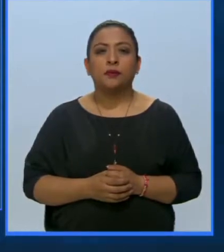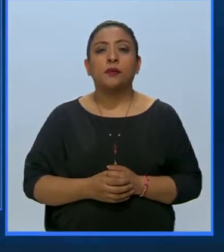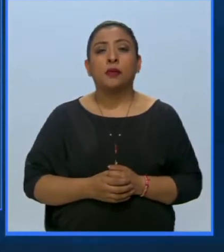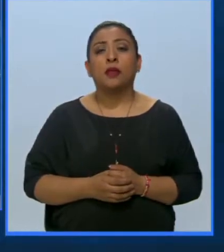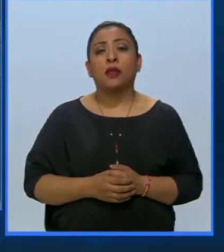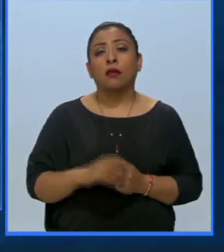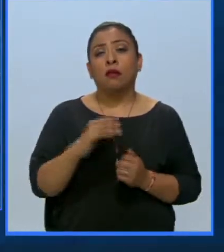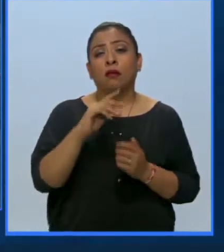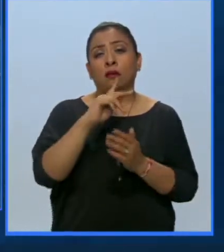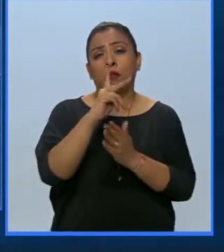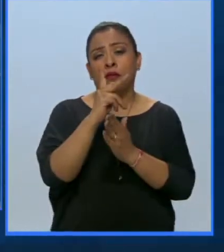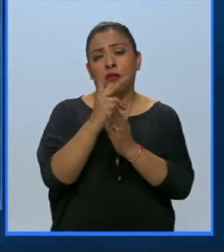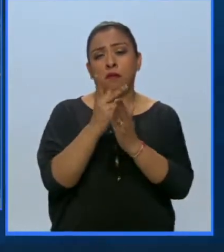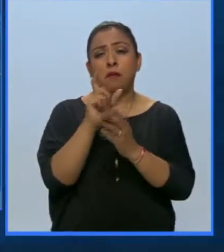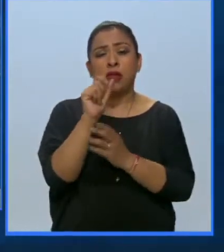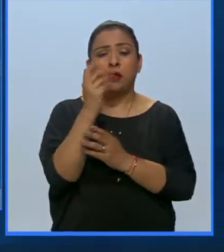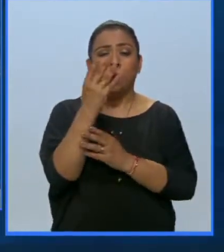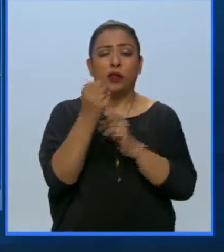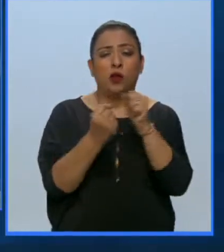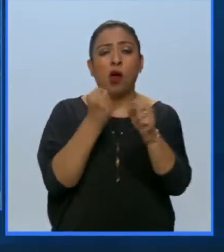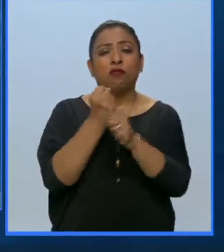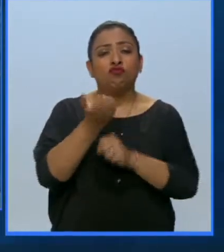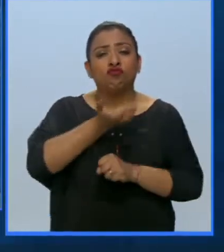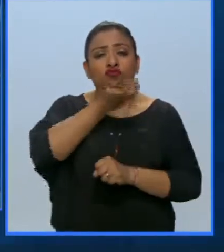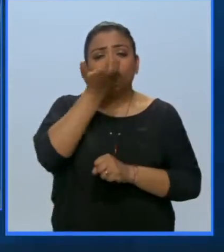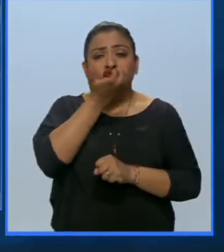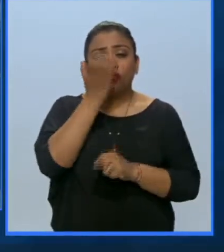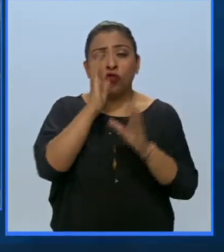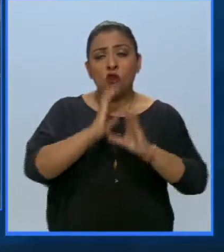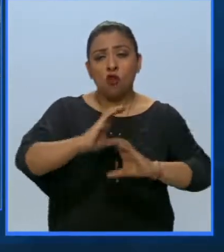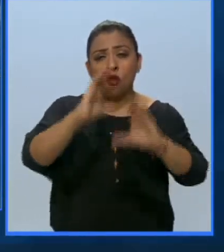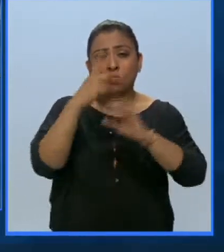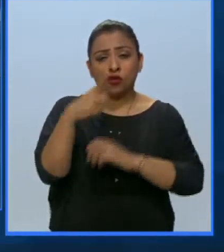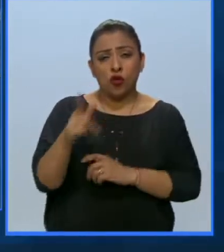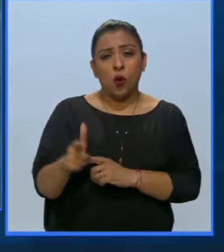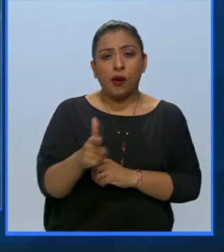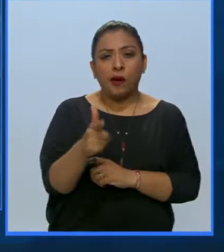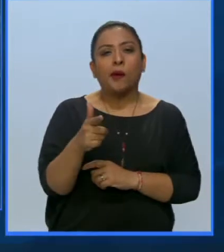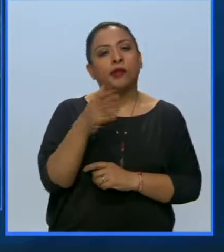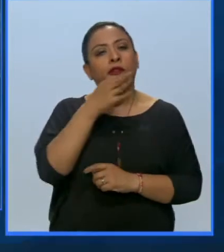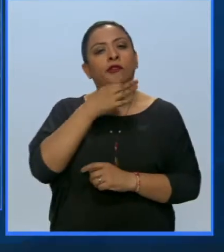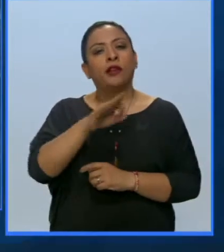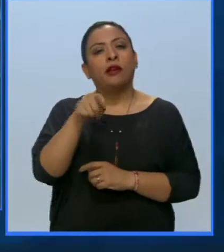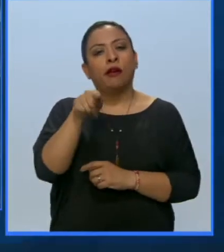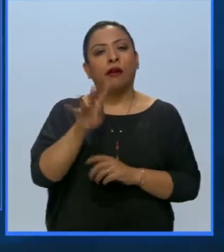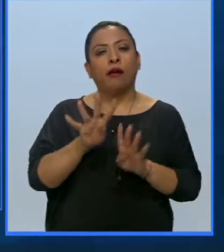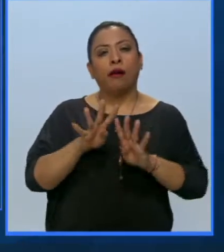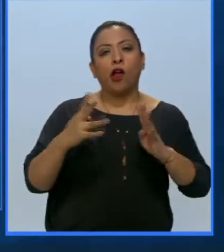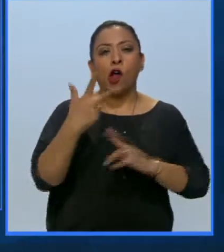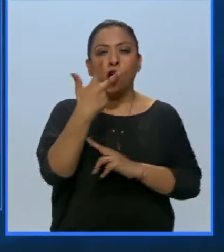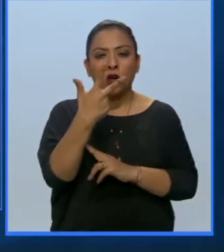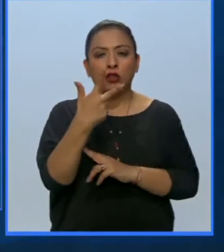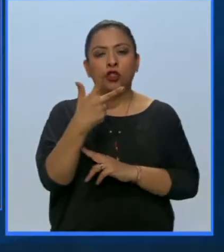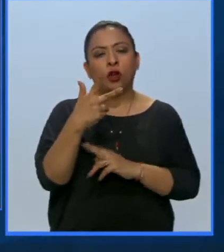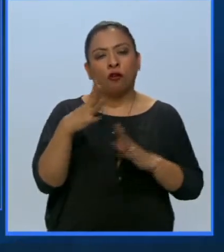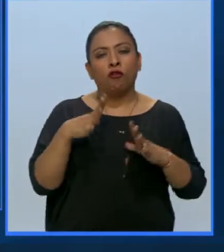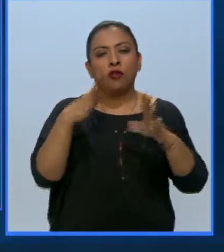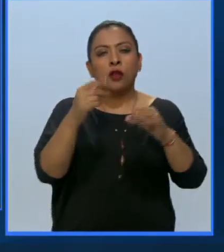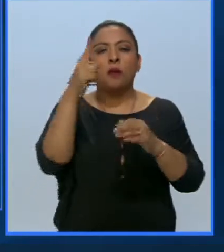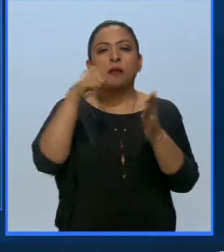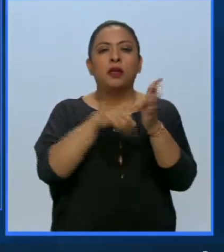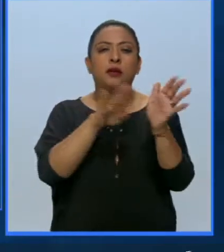El programa 24 años de tradición coral en Guanajuato celebra la existencia de este octeto conformado en